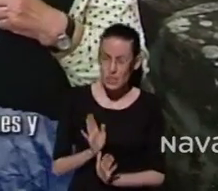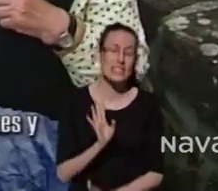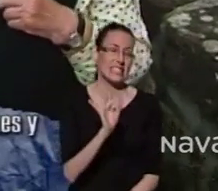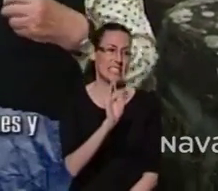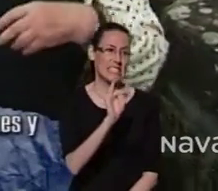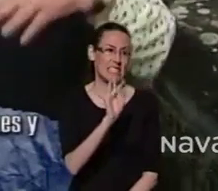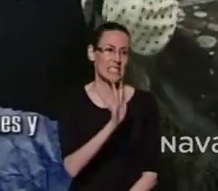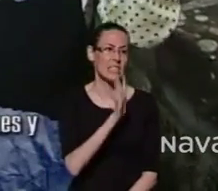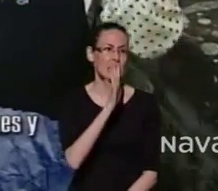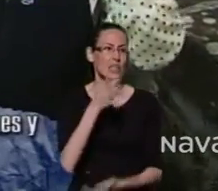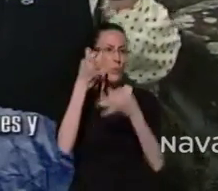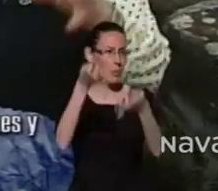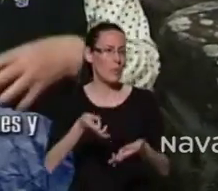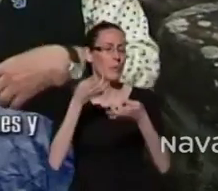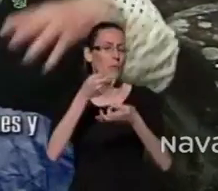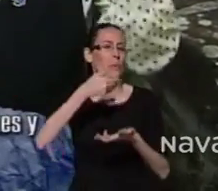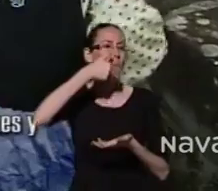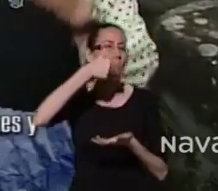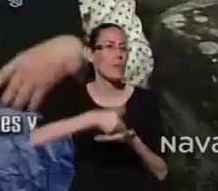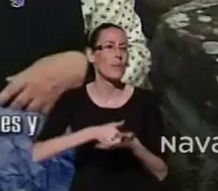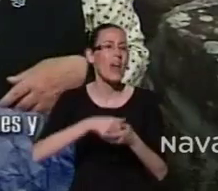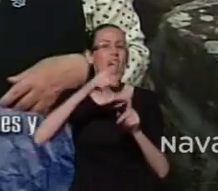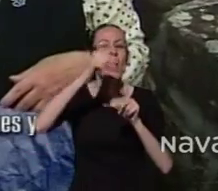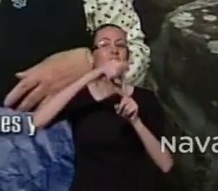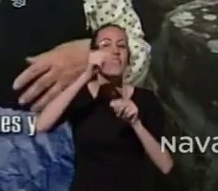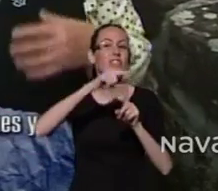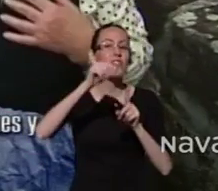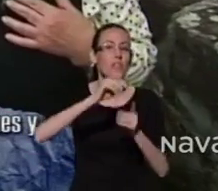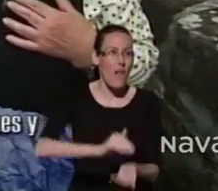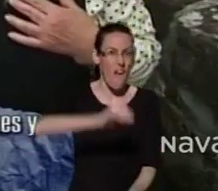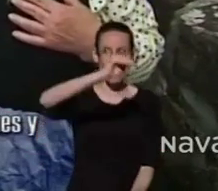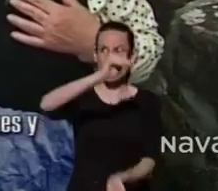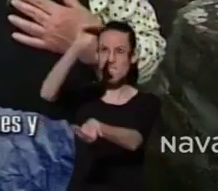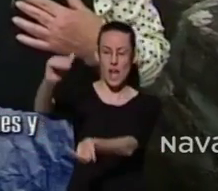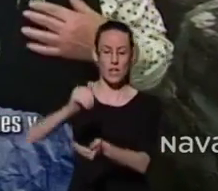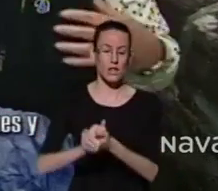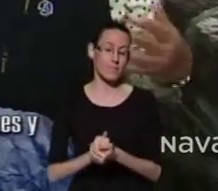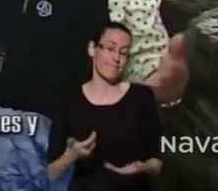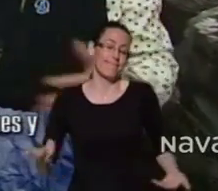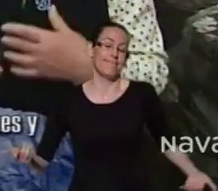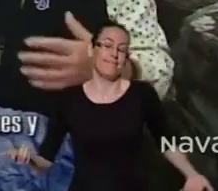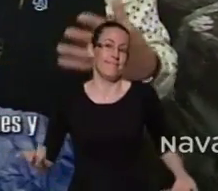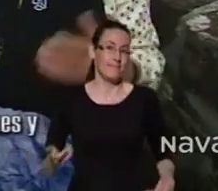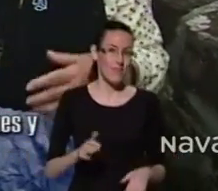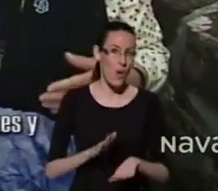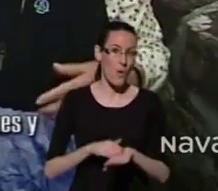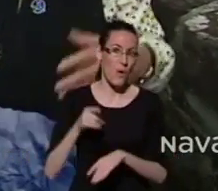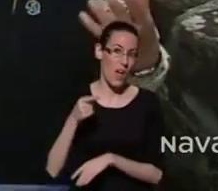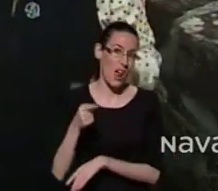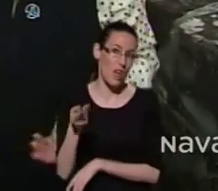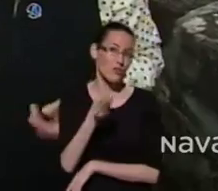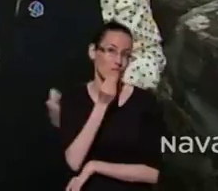Porque nos pedían fanegas de trigo, de esto, los dueños, claro, para comer durante el